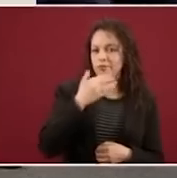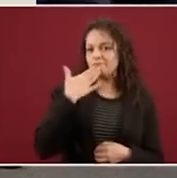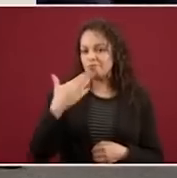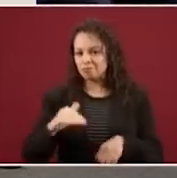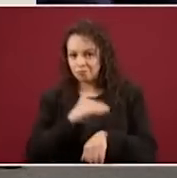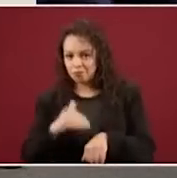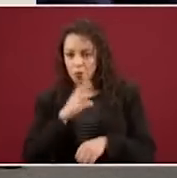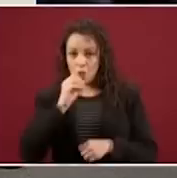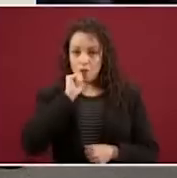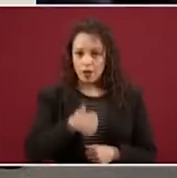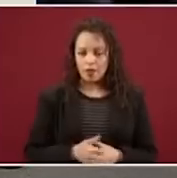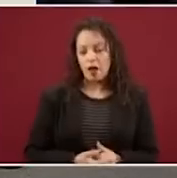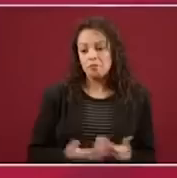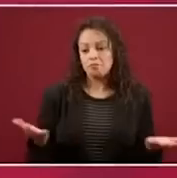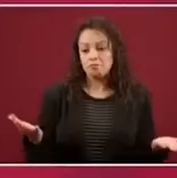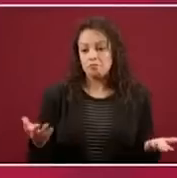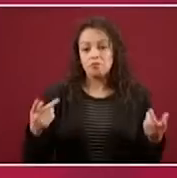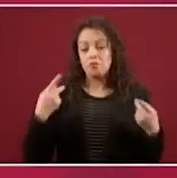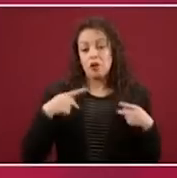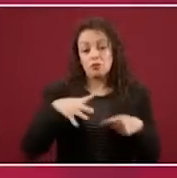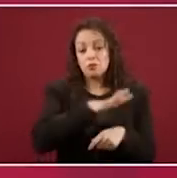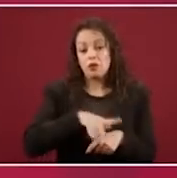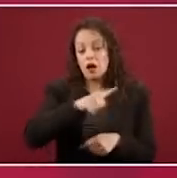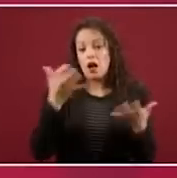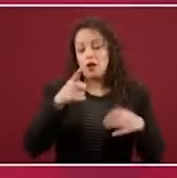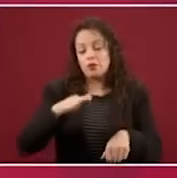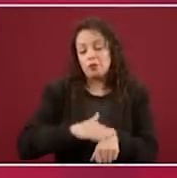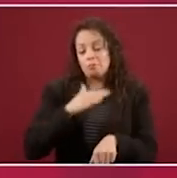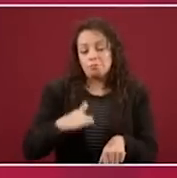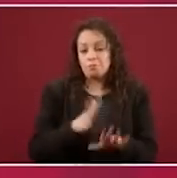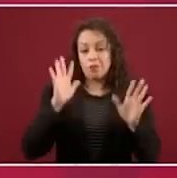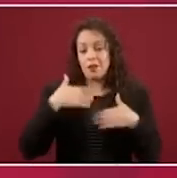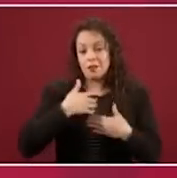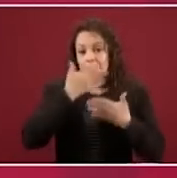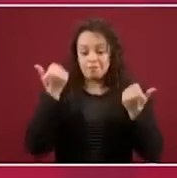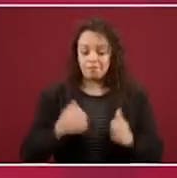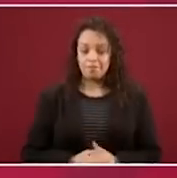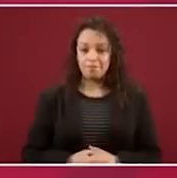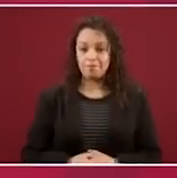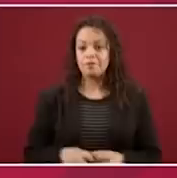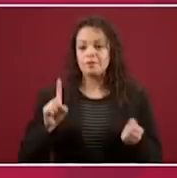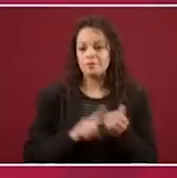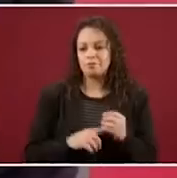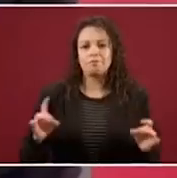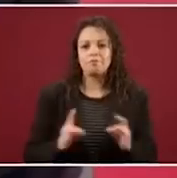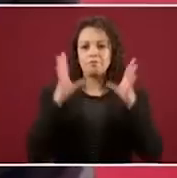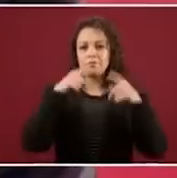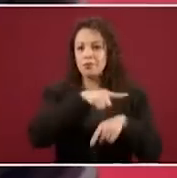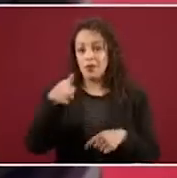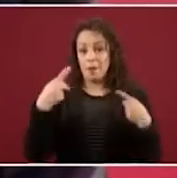No, no, no, no sabemos. ¿Qué tal que los ciudadanos digan está mejor